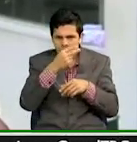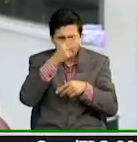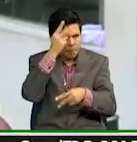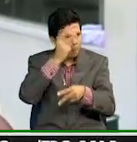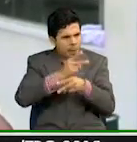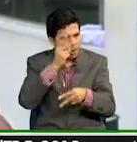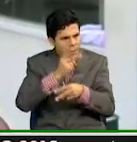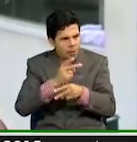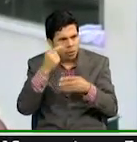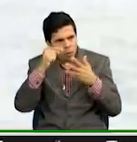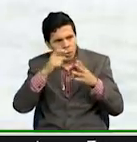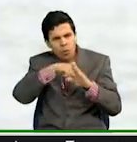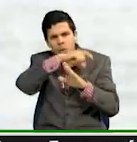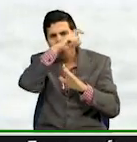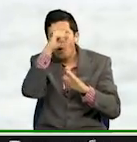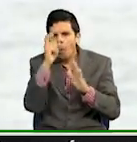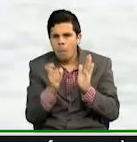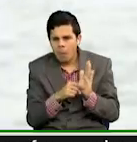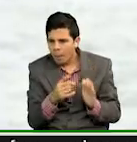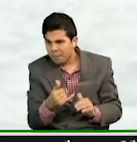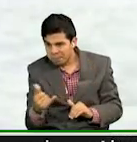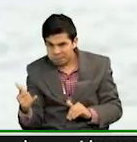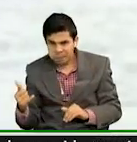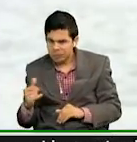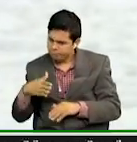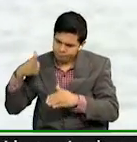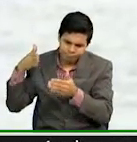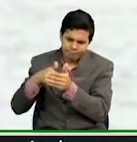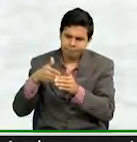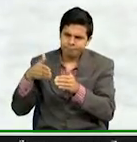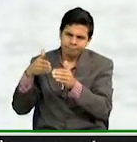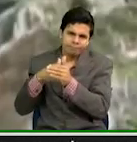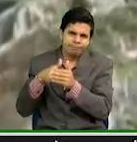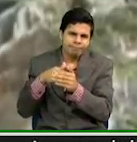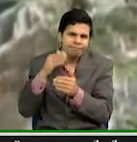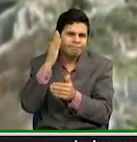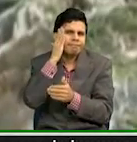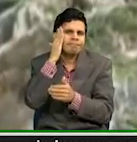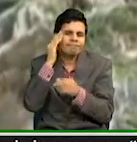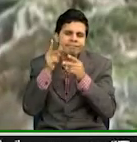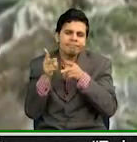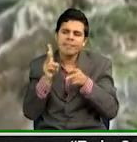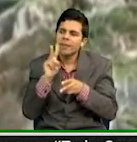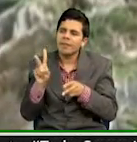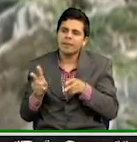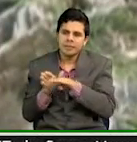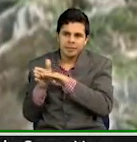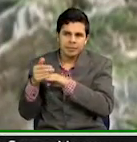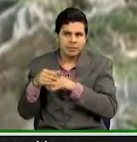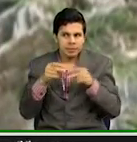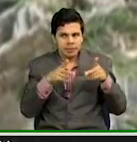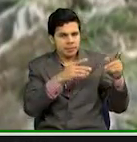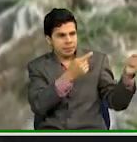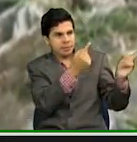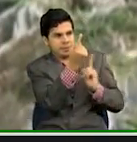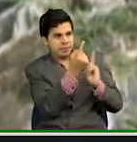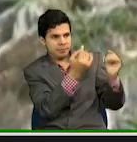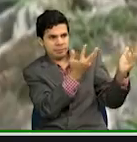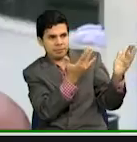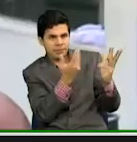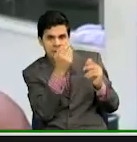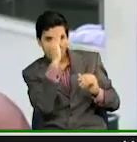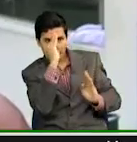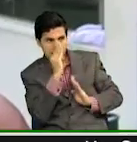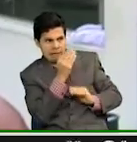formándose lo que está haciendo presencia y lamentablemente por la cercanía con la frontera muchos de estos bandidos cuando ven la presencia de la fuerza pública